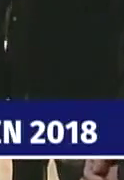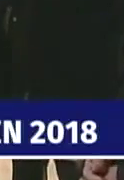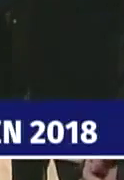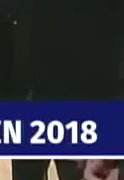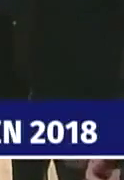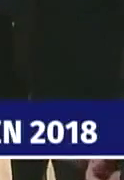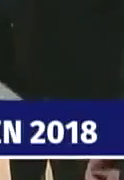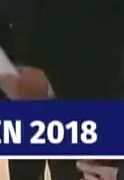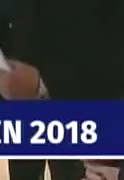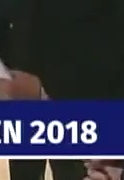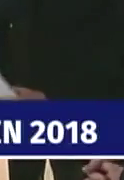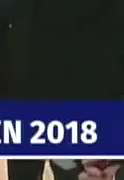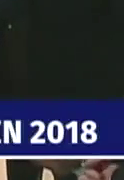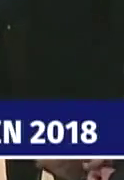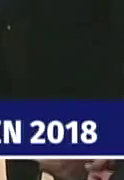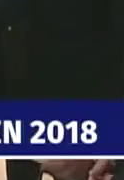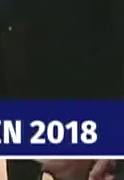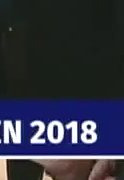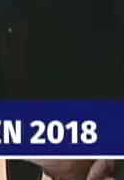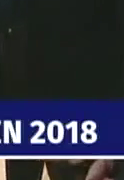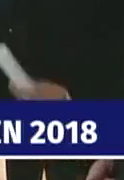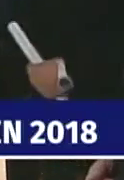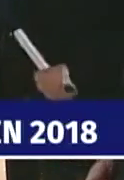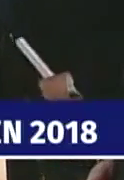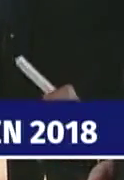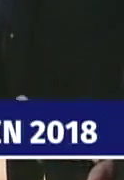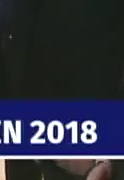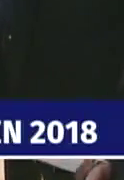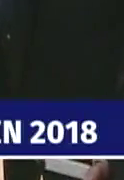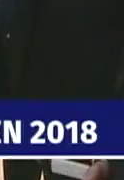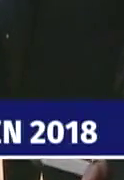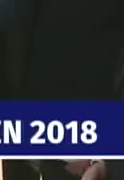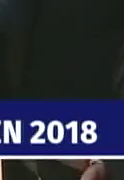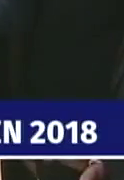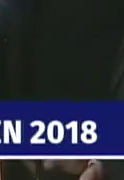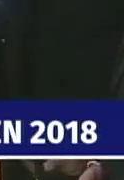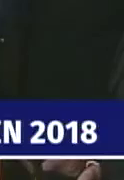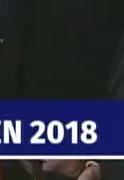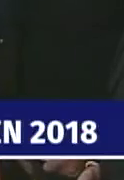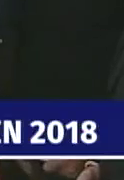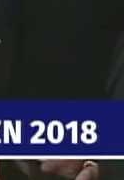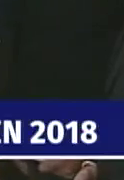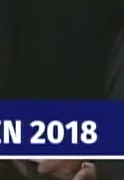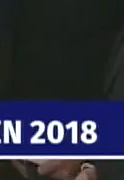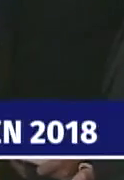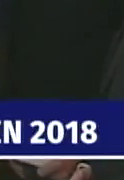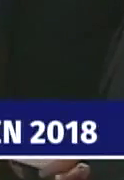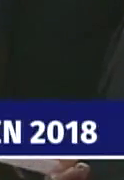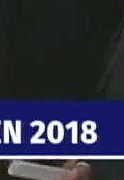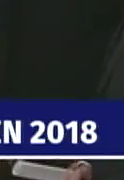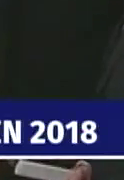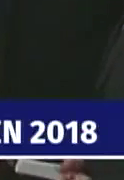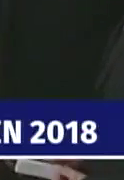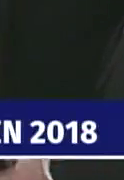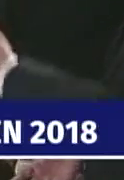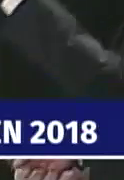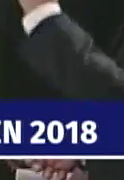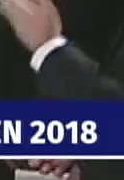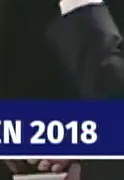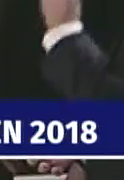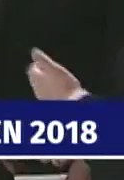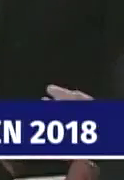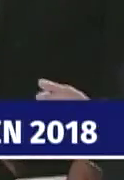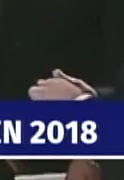venía la celebración con ese dulce. Vemos además al presidente Nicolás Maduro Moros disfrutar de una